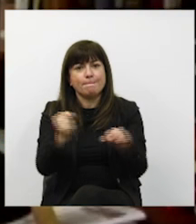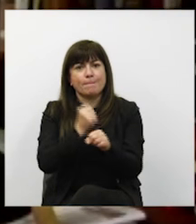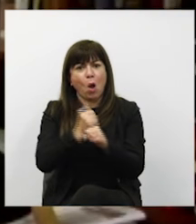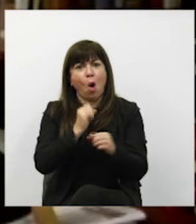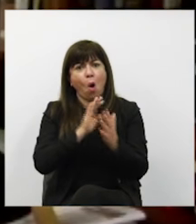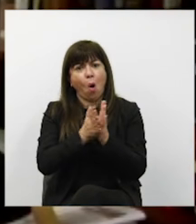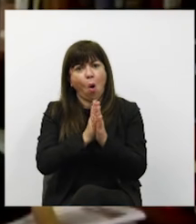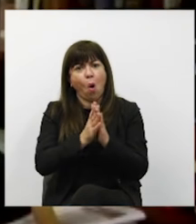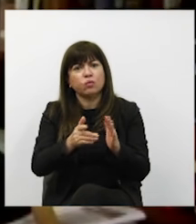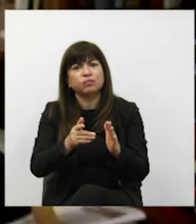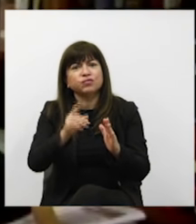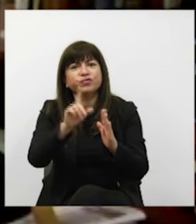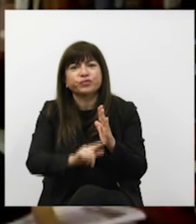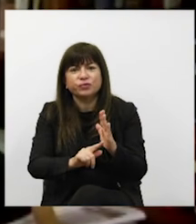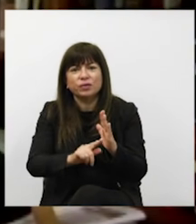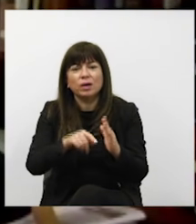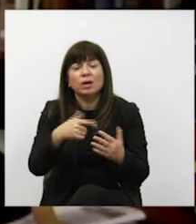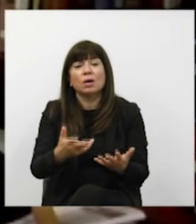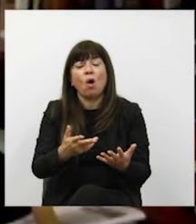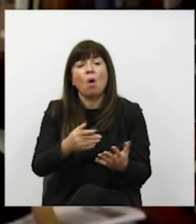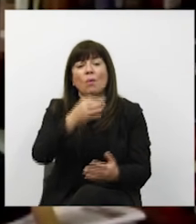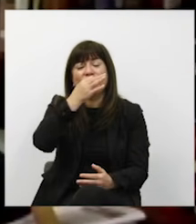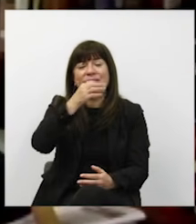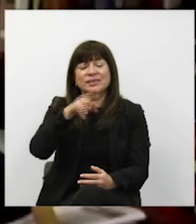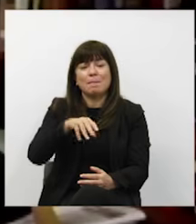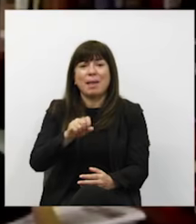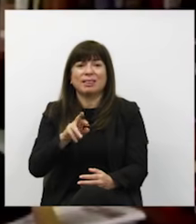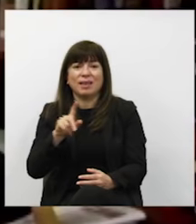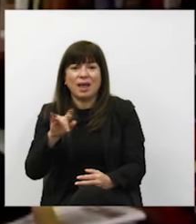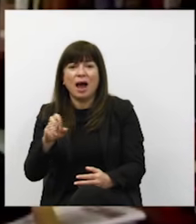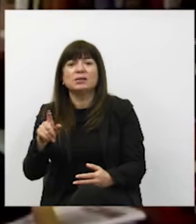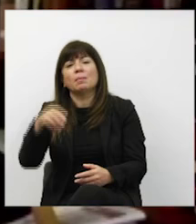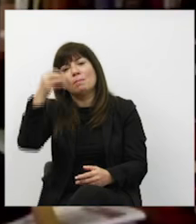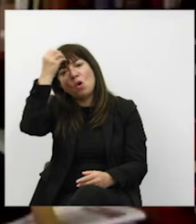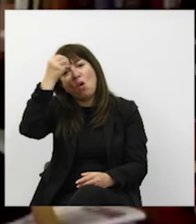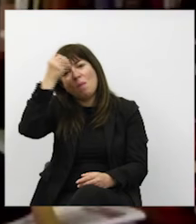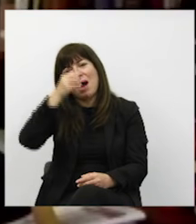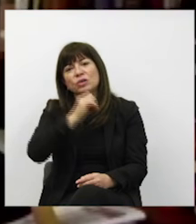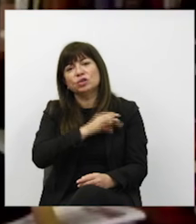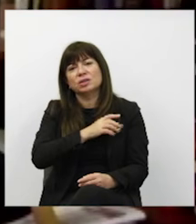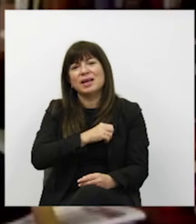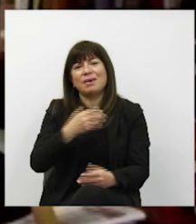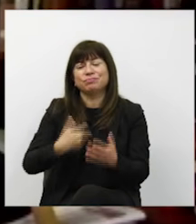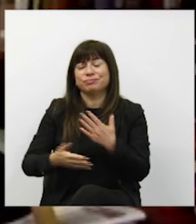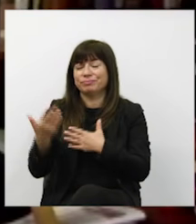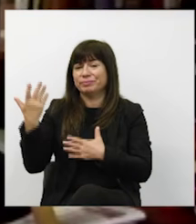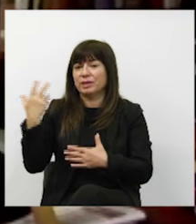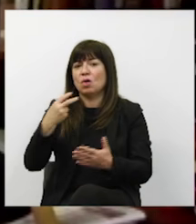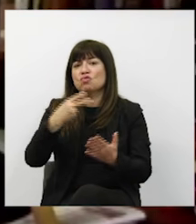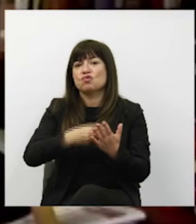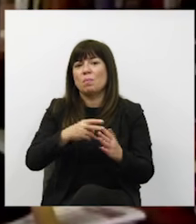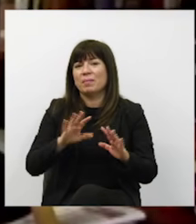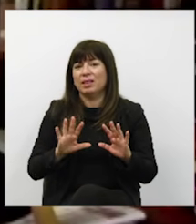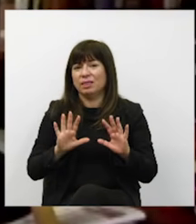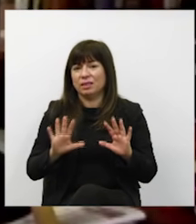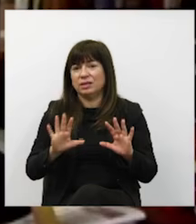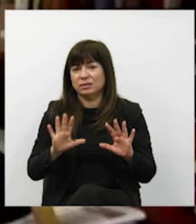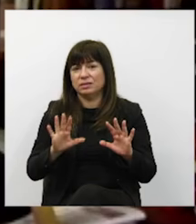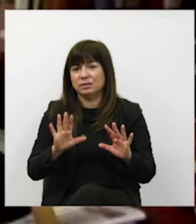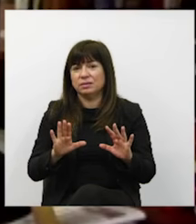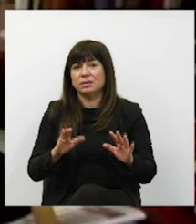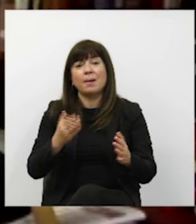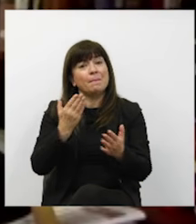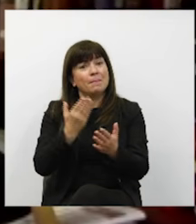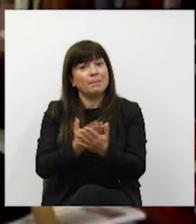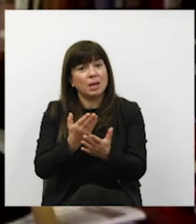productividad, de cómo crece la productividad. Como decía Matías, es algo que estamos preocupados en Chile desde el año 2010. Se le pidió a Vittorio Corvo que hiciera un